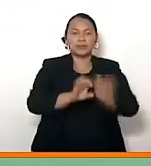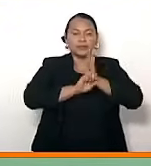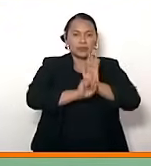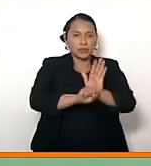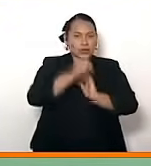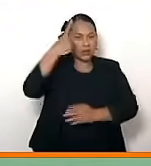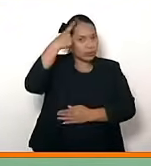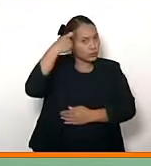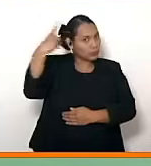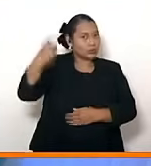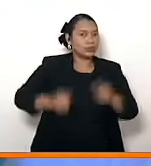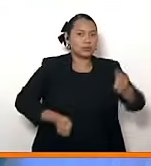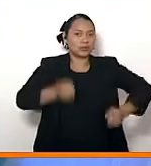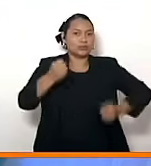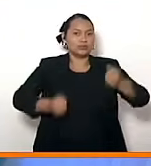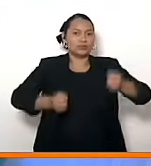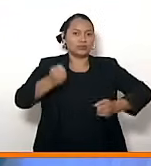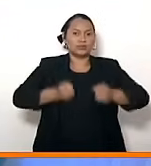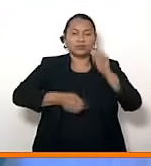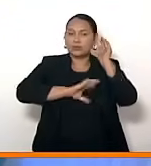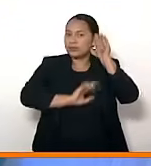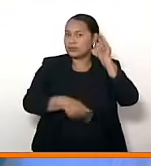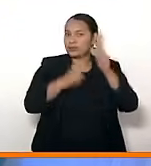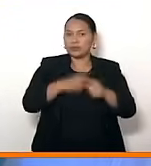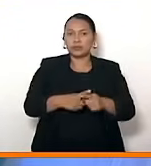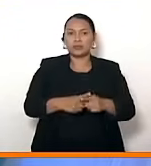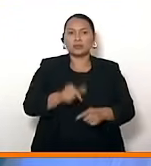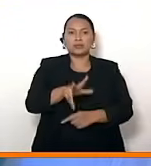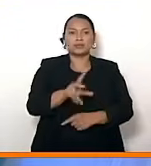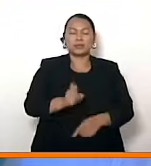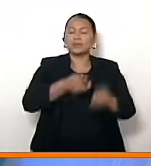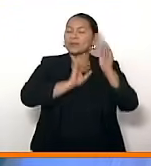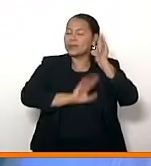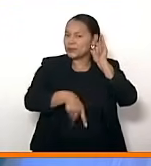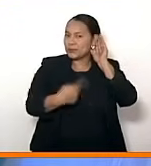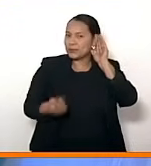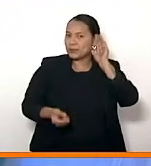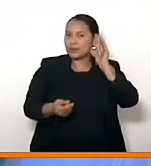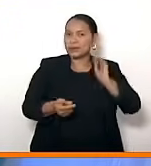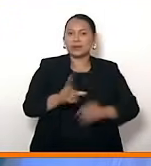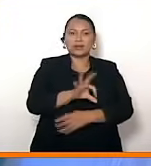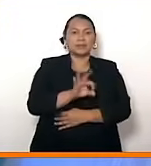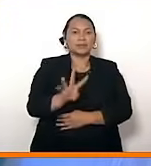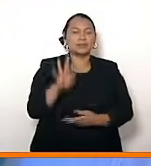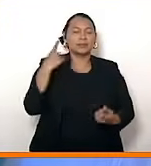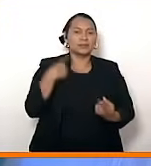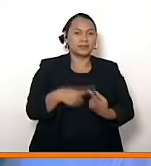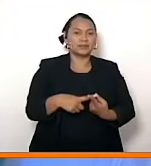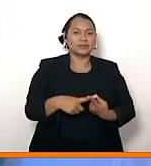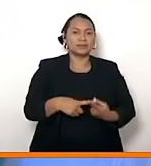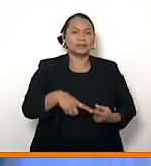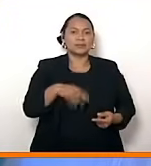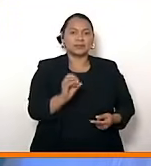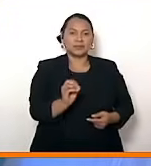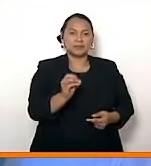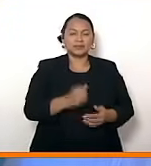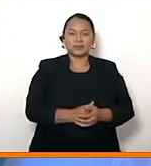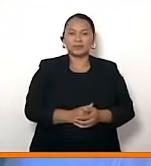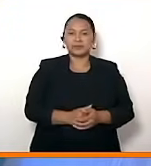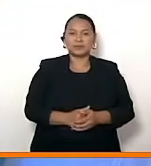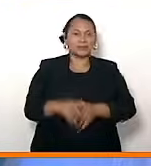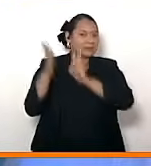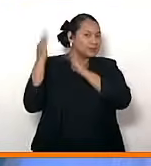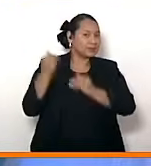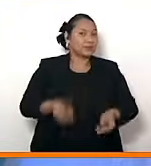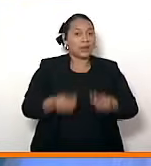94 con su símbolo de sueños, carro. Para MultiX, 3X. Para más 1, 94 más 0. Espero hayan